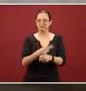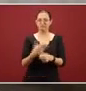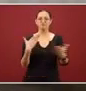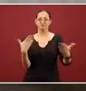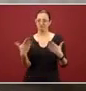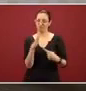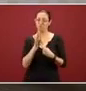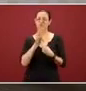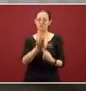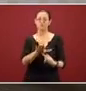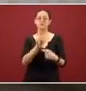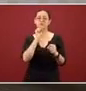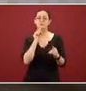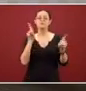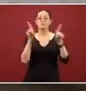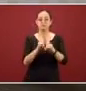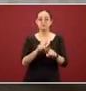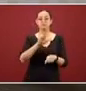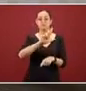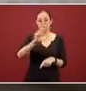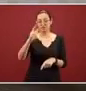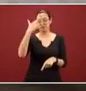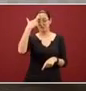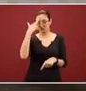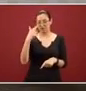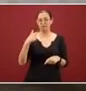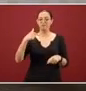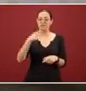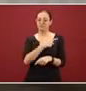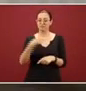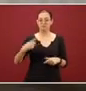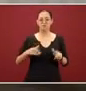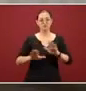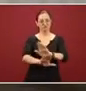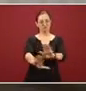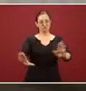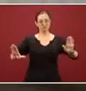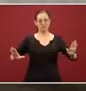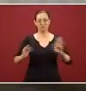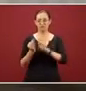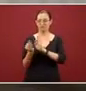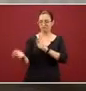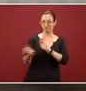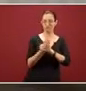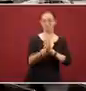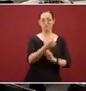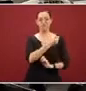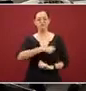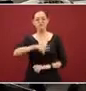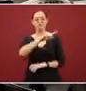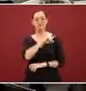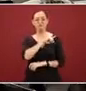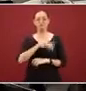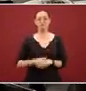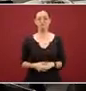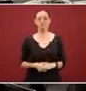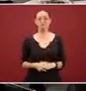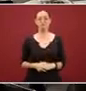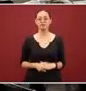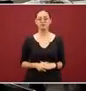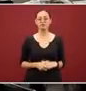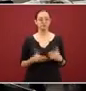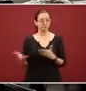las medidas de sana distancia. Le pido al doctor Alomía si nos conduce. Muchas